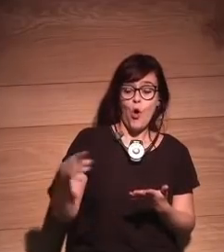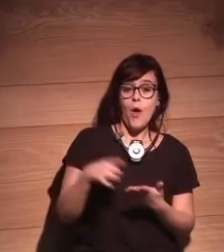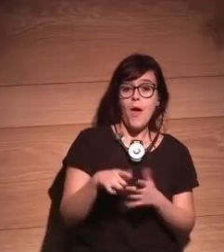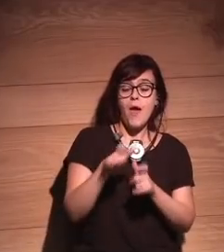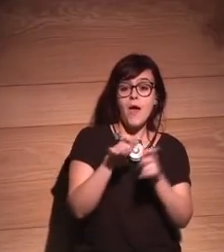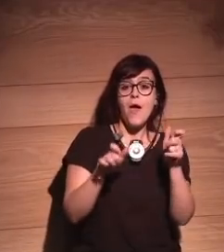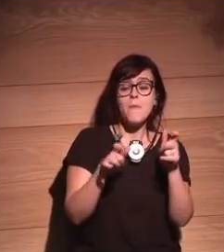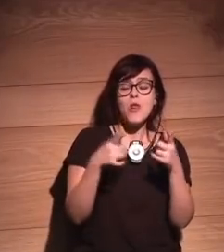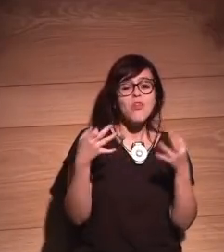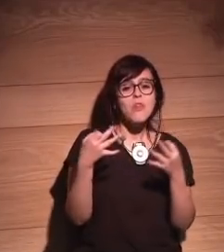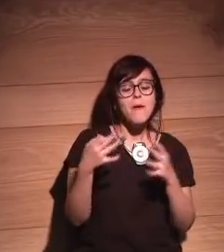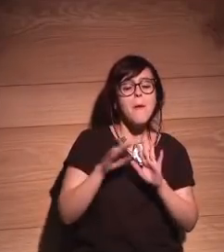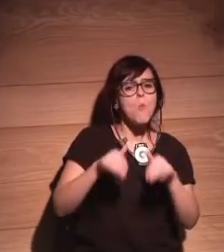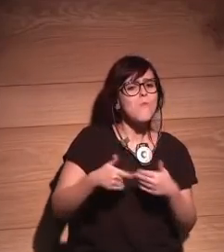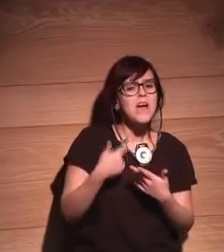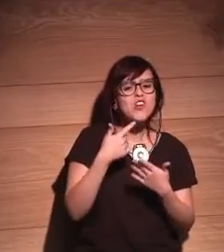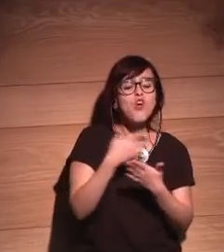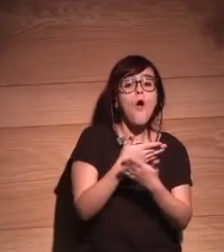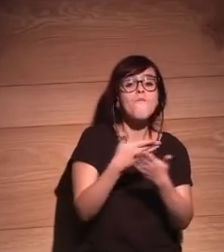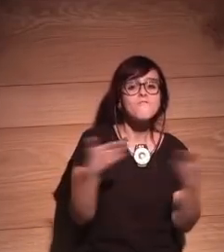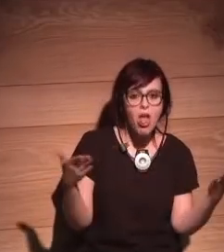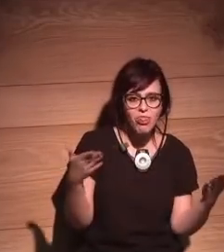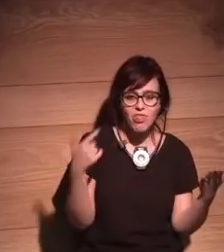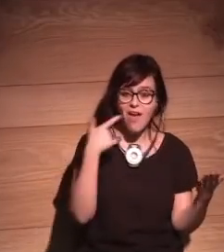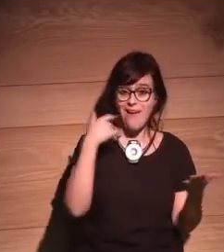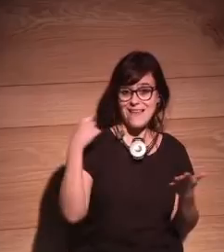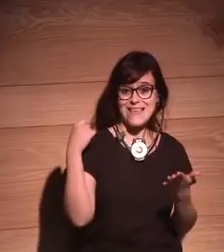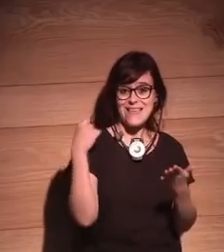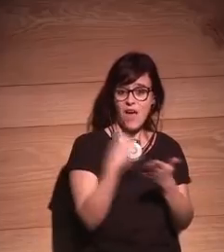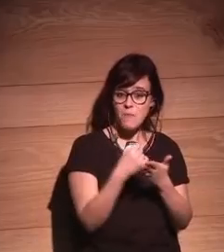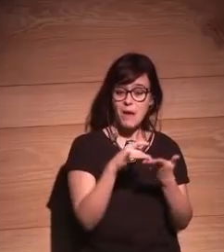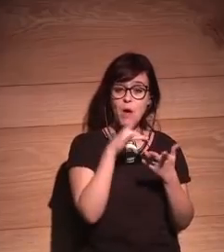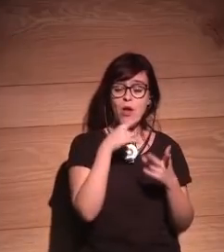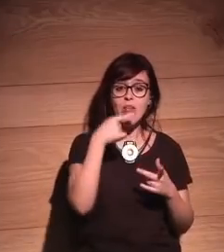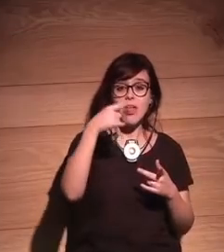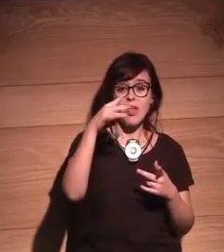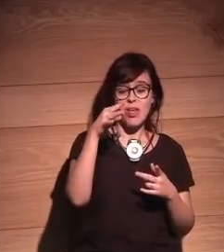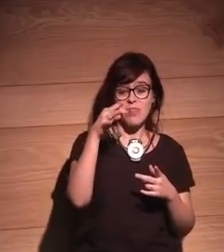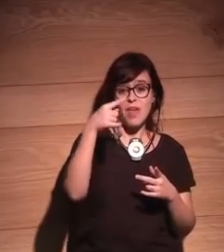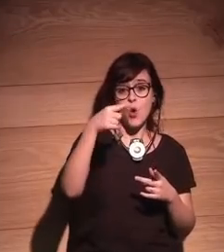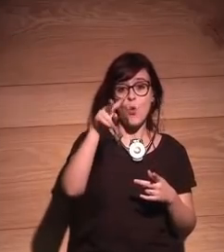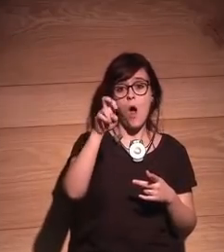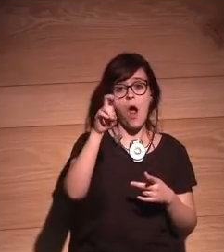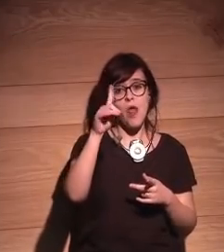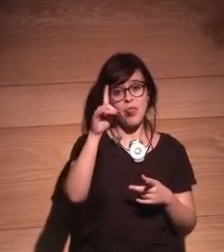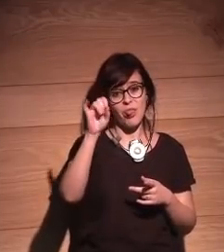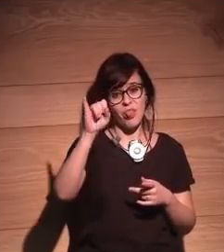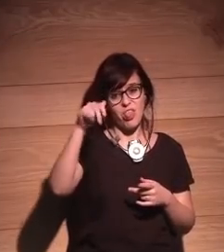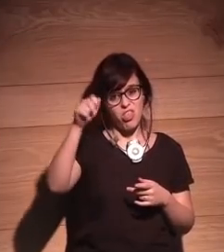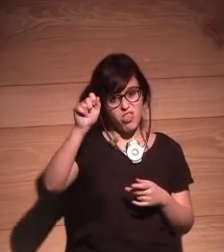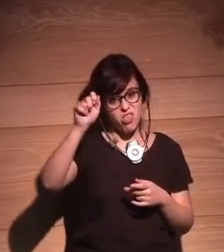vocablo, confianza. Tenemos que desarrollar la confianza de nuestras marcas. The Guardian está haciendo cosas